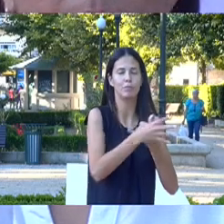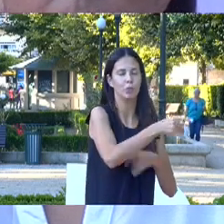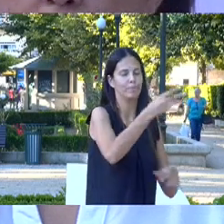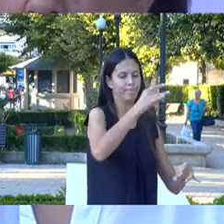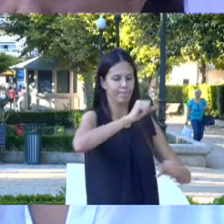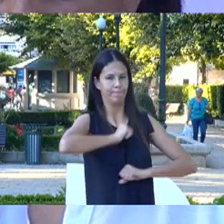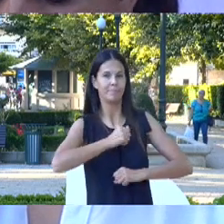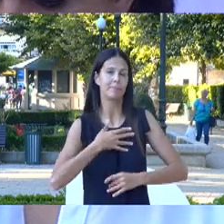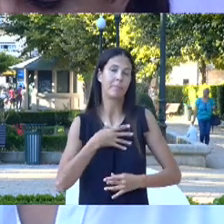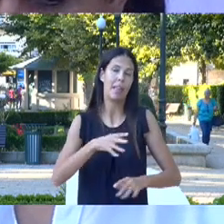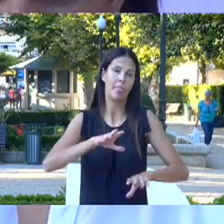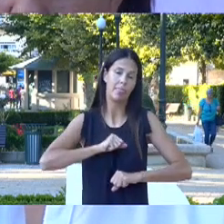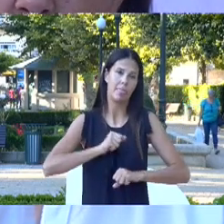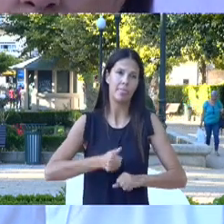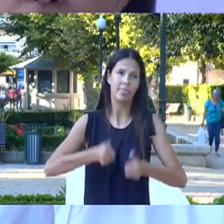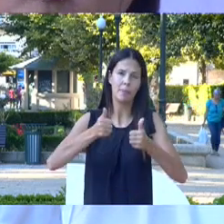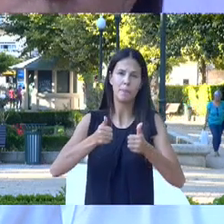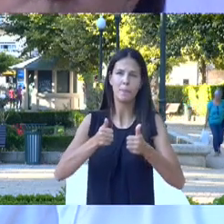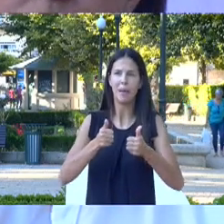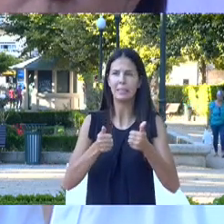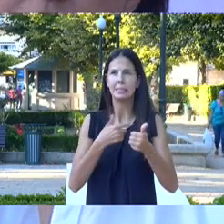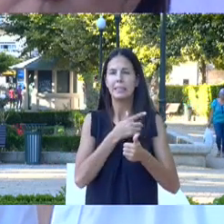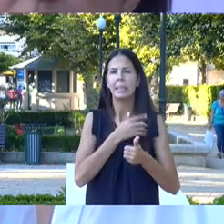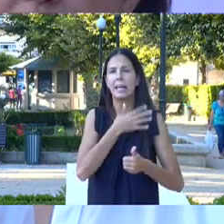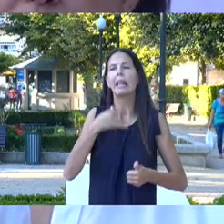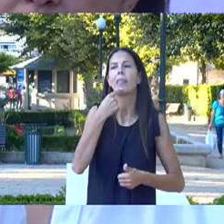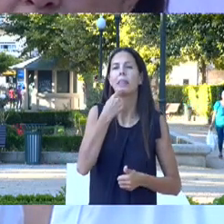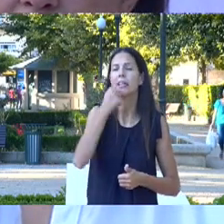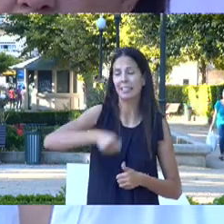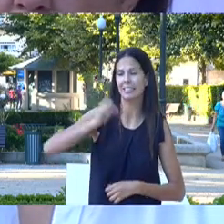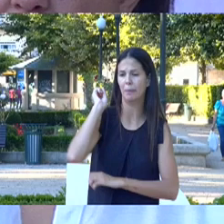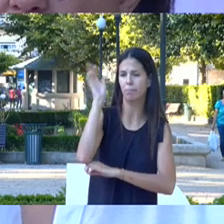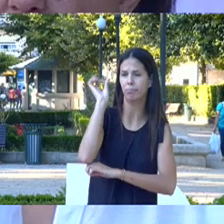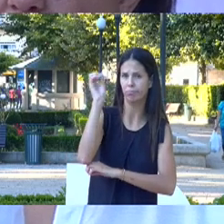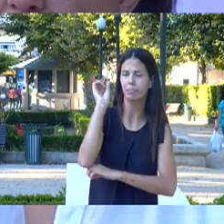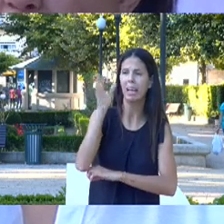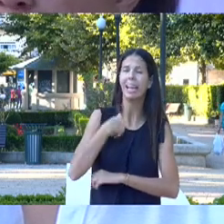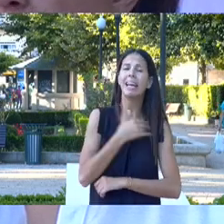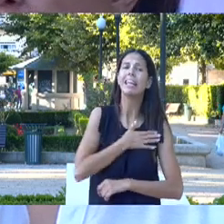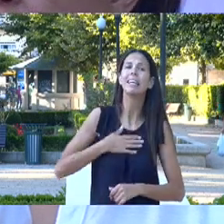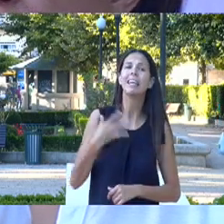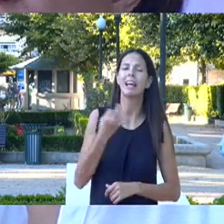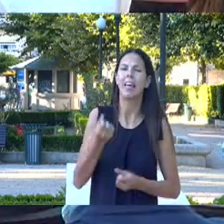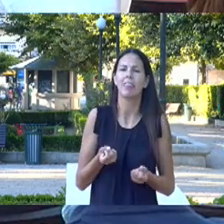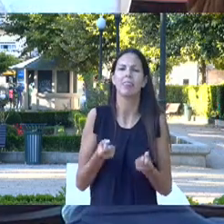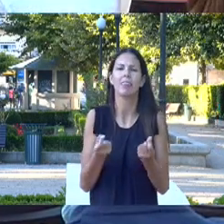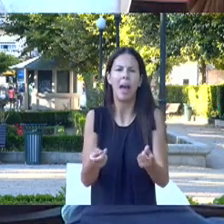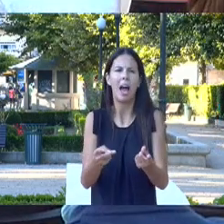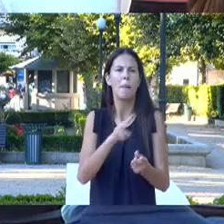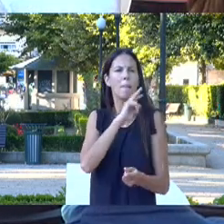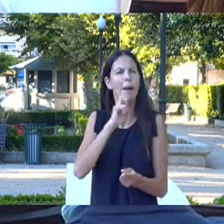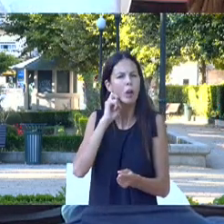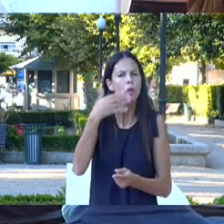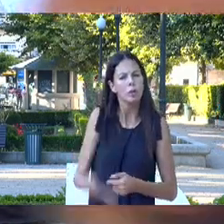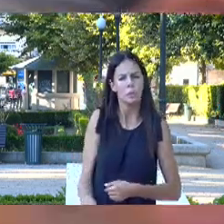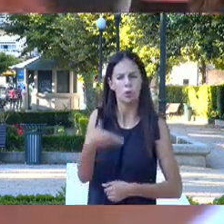testigo. Decirvos que, como ben sabedes, este faladoiro pretende poñer en valor e poñernos